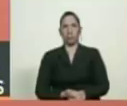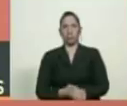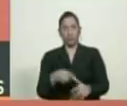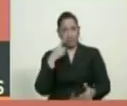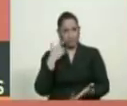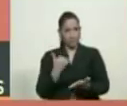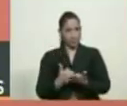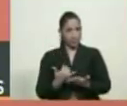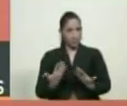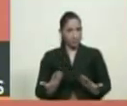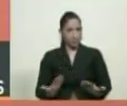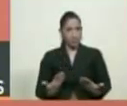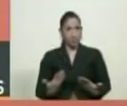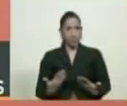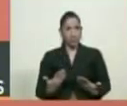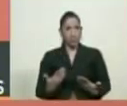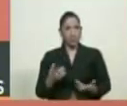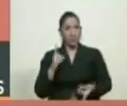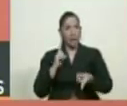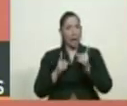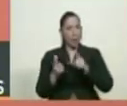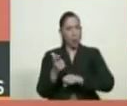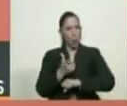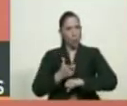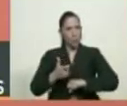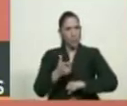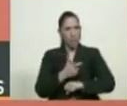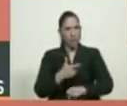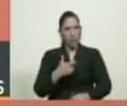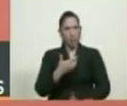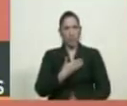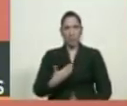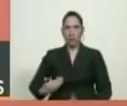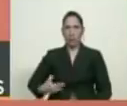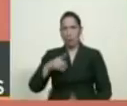ha tenido este gobierno del presidente Nicolás Maduro, incluso